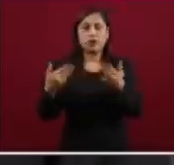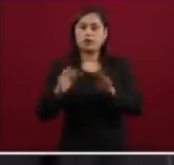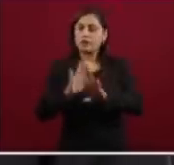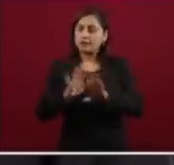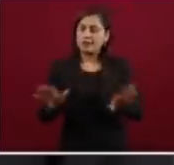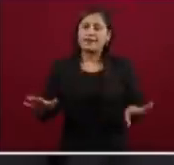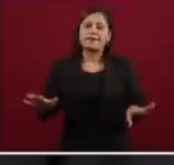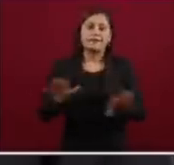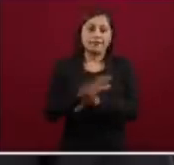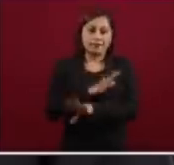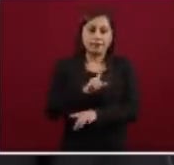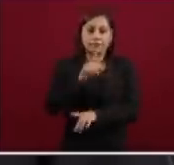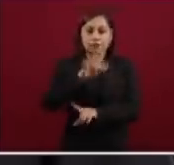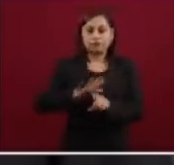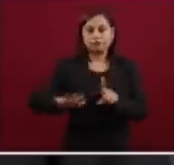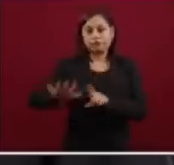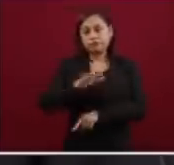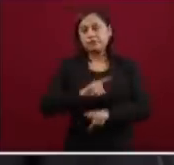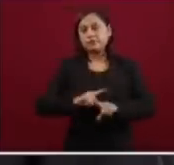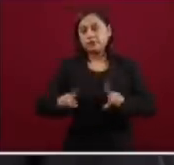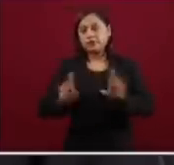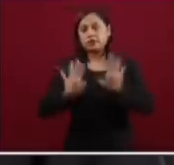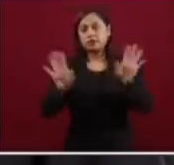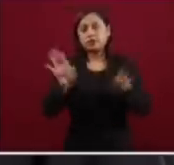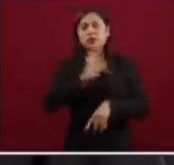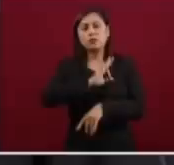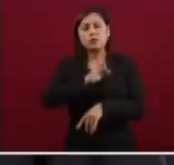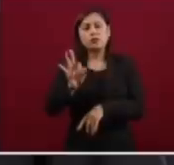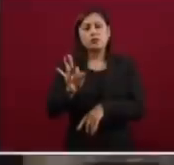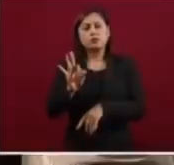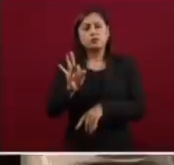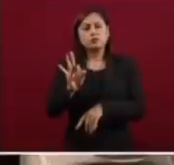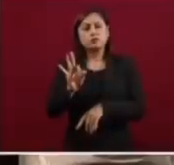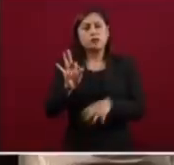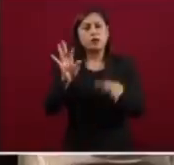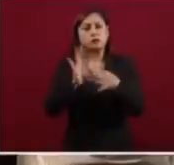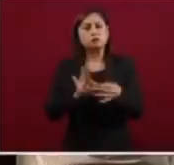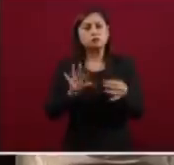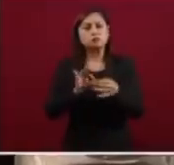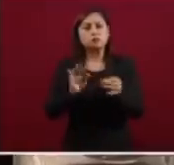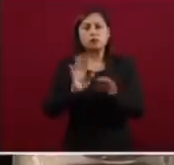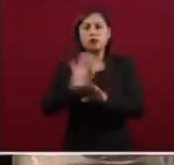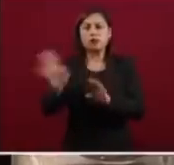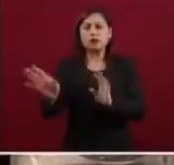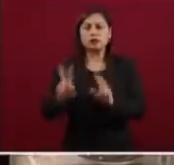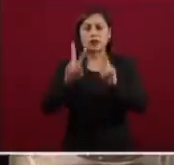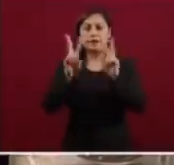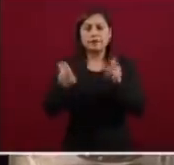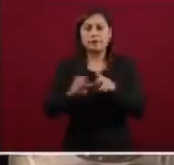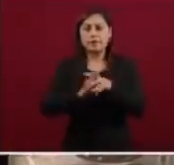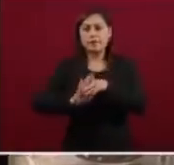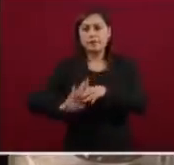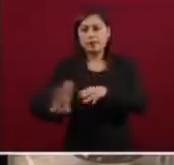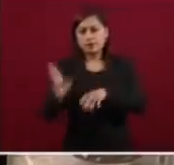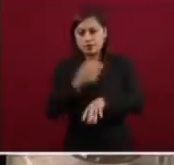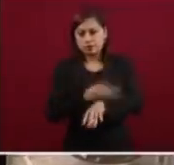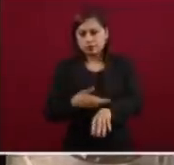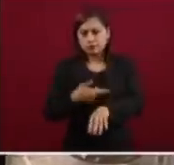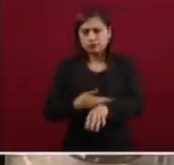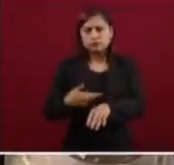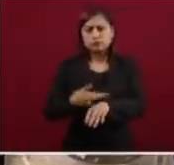ya podemos decir que se normalizó la situación migratoria me refiero a el